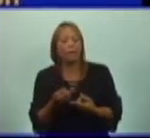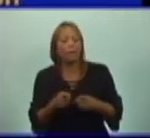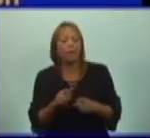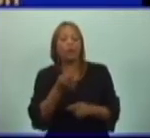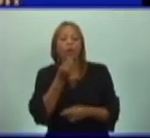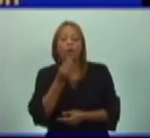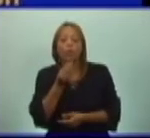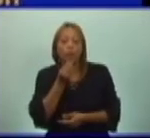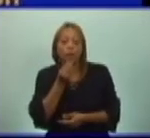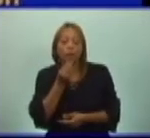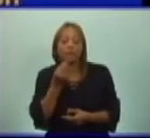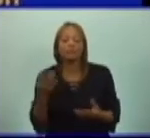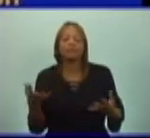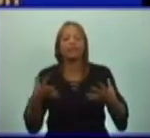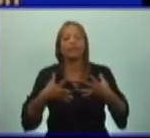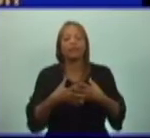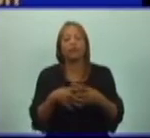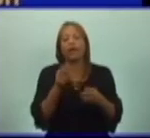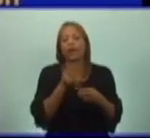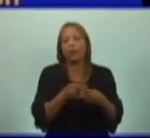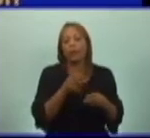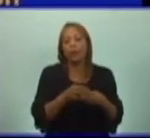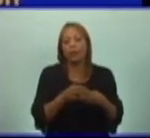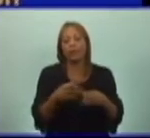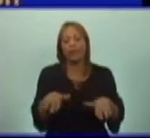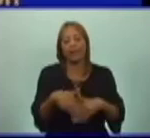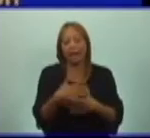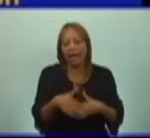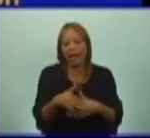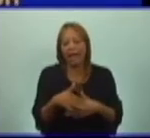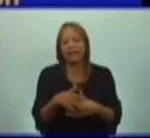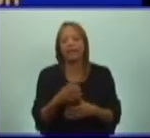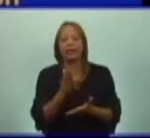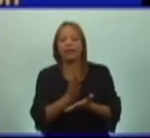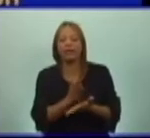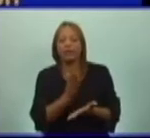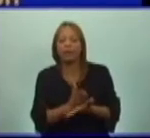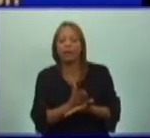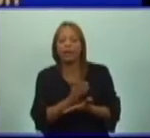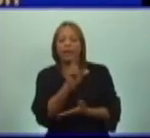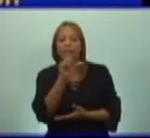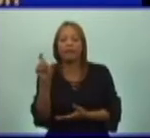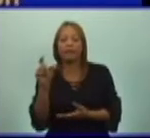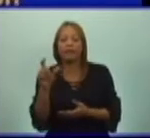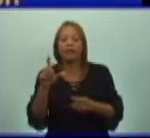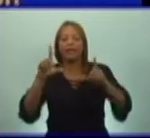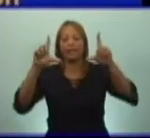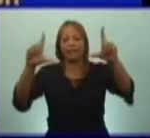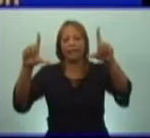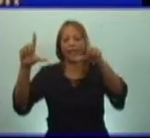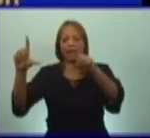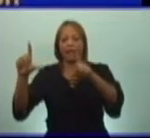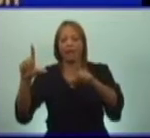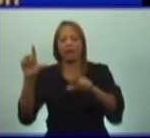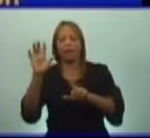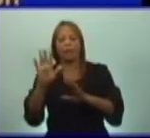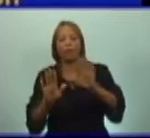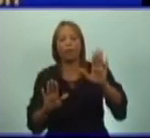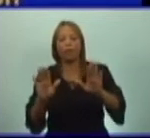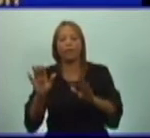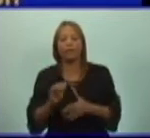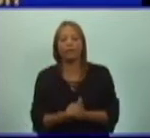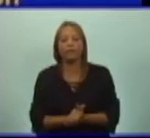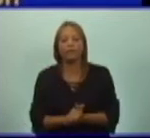además relacionar el nombre de calles, escuelas, tarjas,